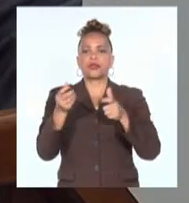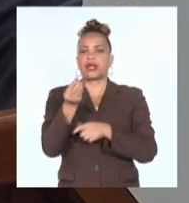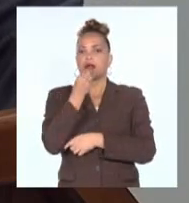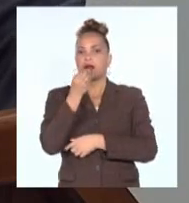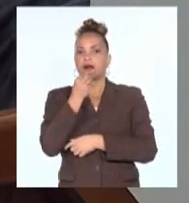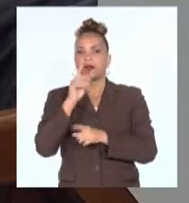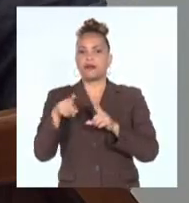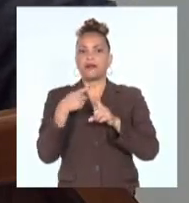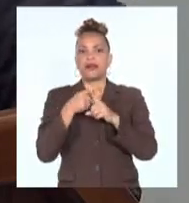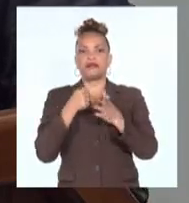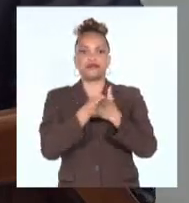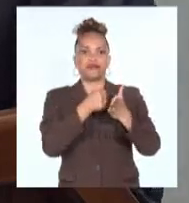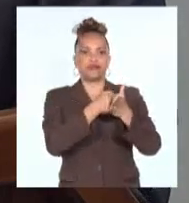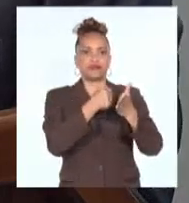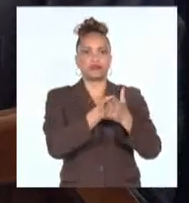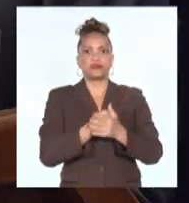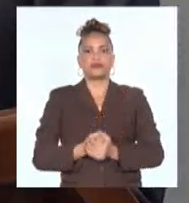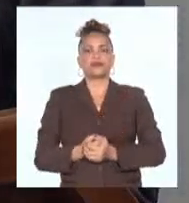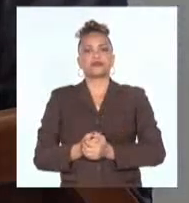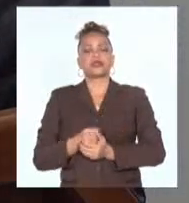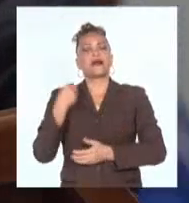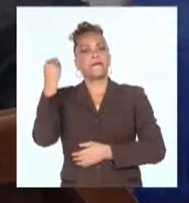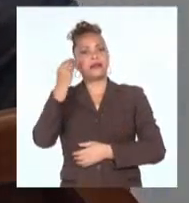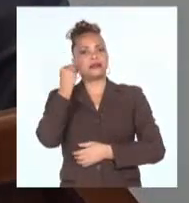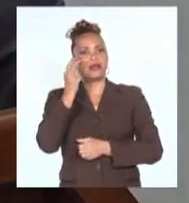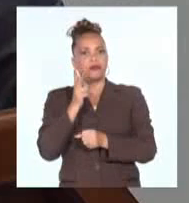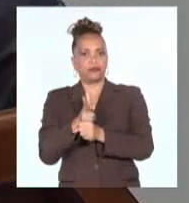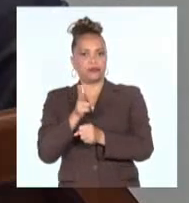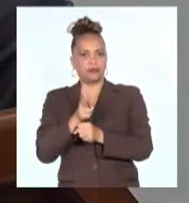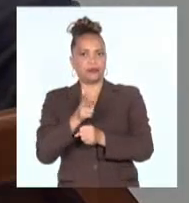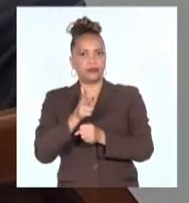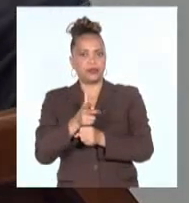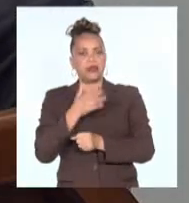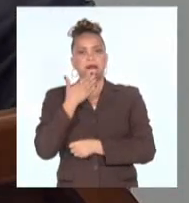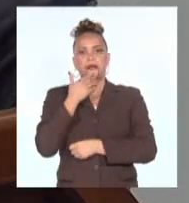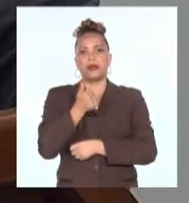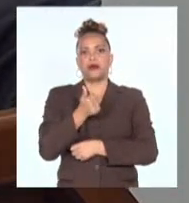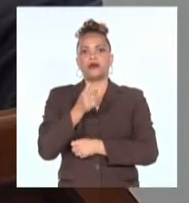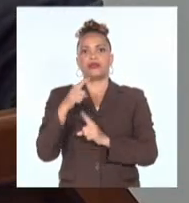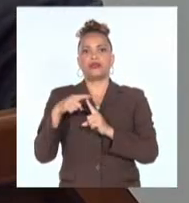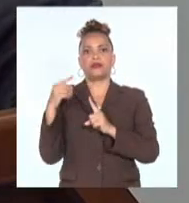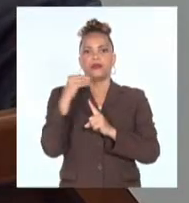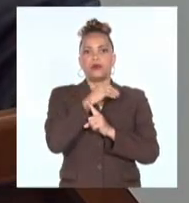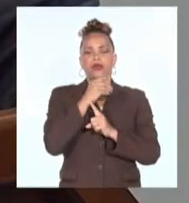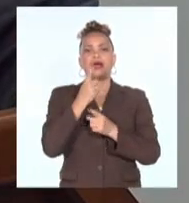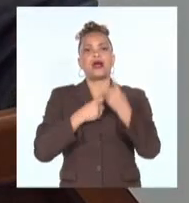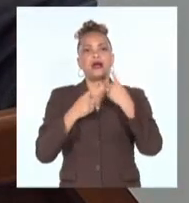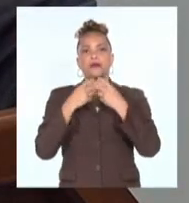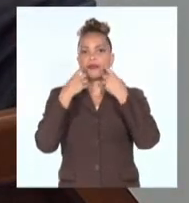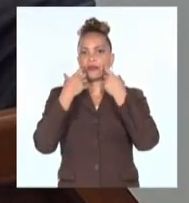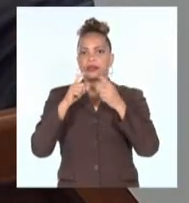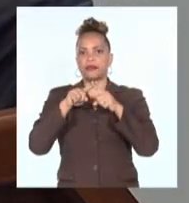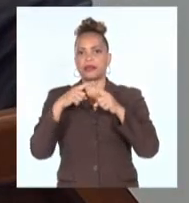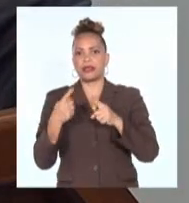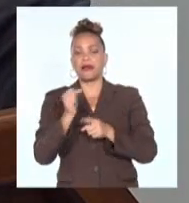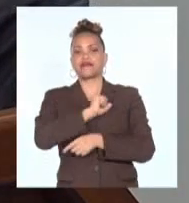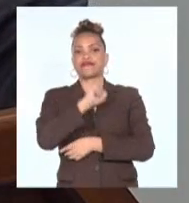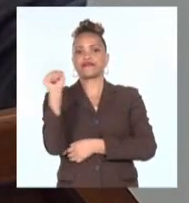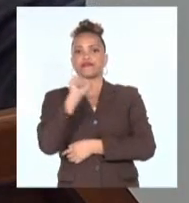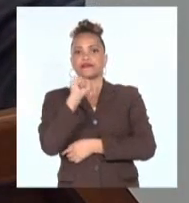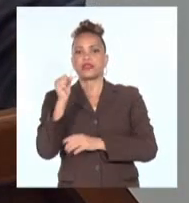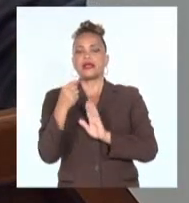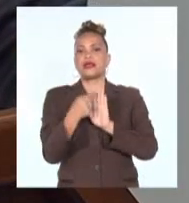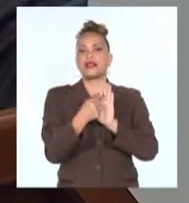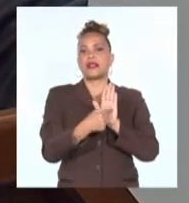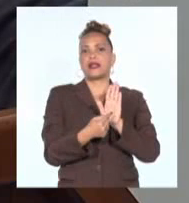emprendimiento. Guatemala considera que el mecanismo de facilitación de la tecnología es determinante para lograr lo establecido en la Agenda